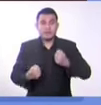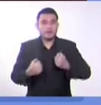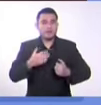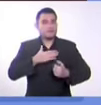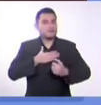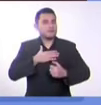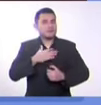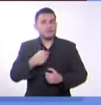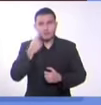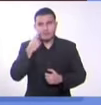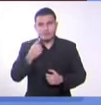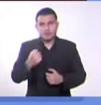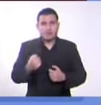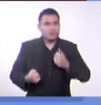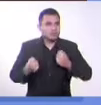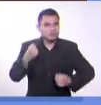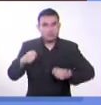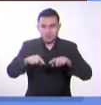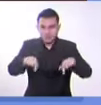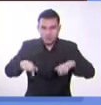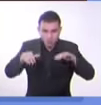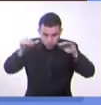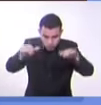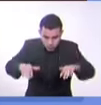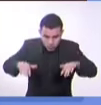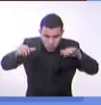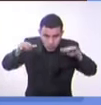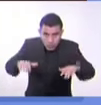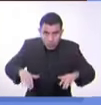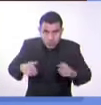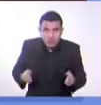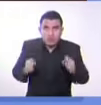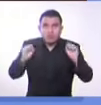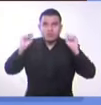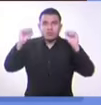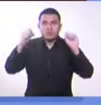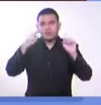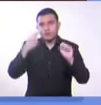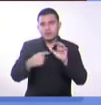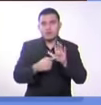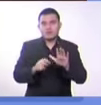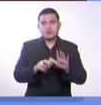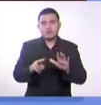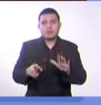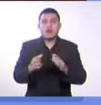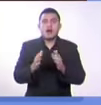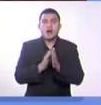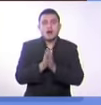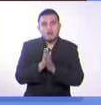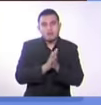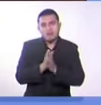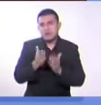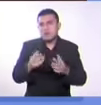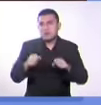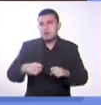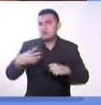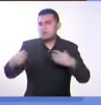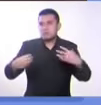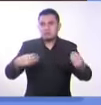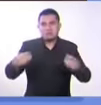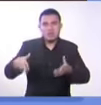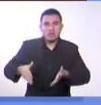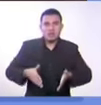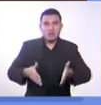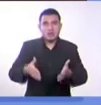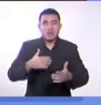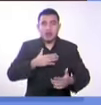los Juegos Olímpicos que pasan en la tele. Y también aprovechando que pues no se puede salir mucho a la calle, pues me